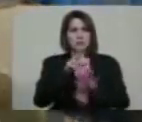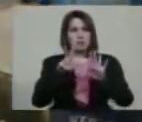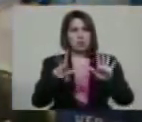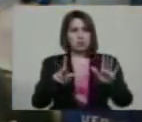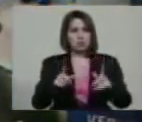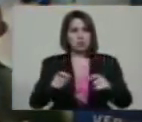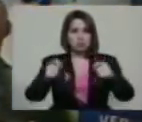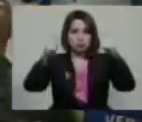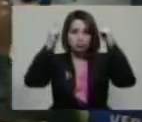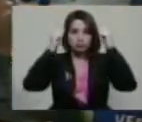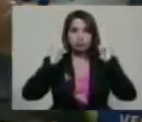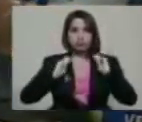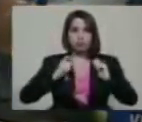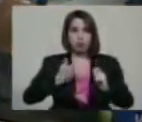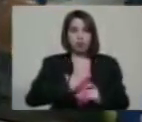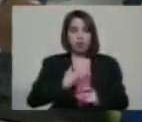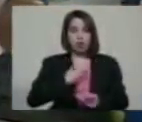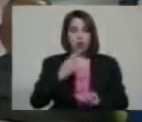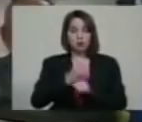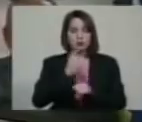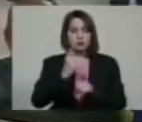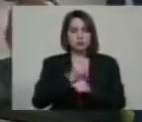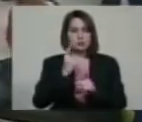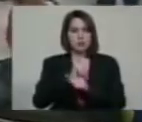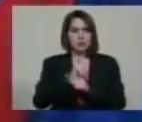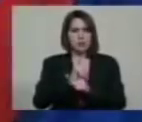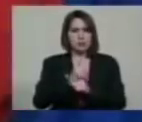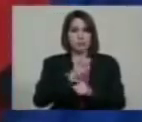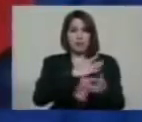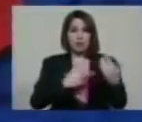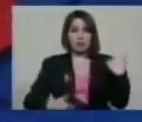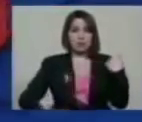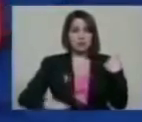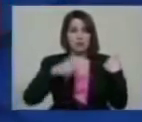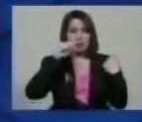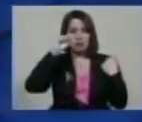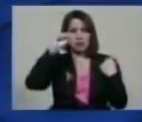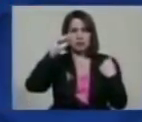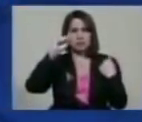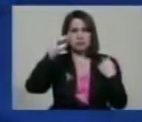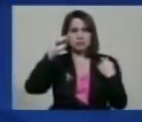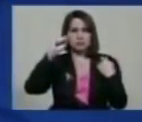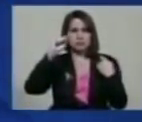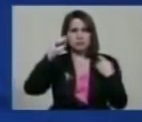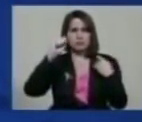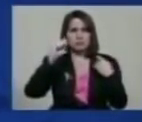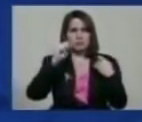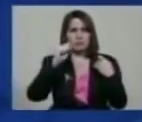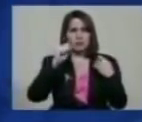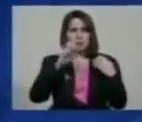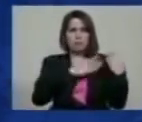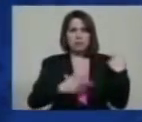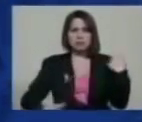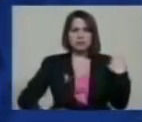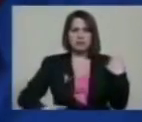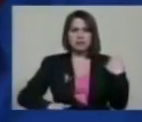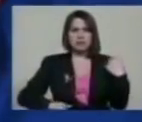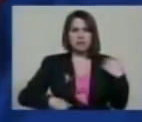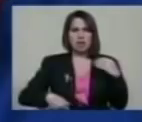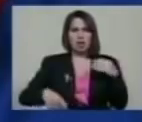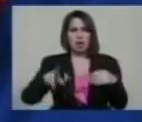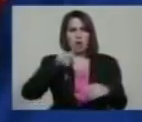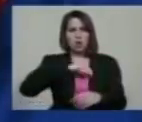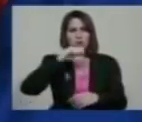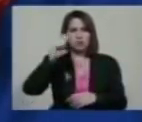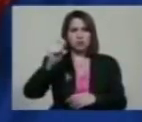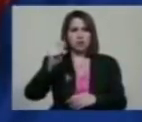oro en sus disciplinas deportivas. Impone el ciudadano Nicolás Maduro Moros, presidente constitucional de la República